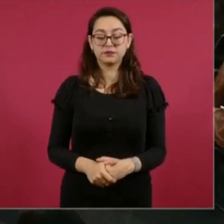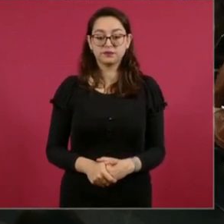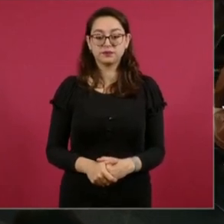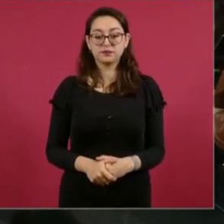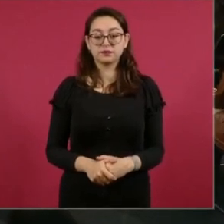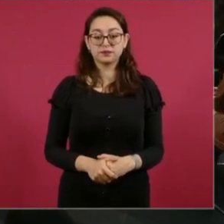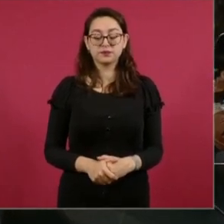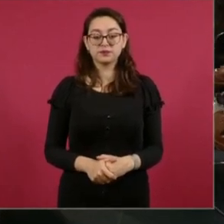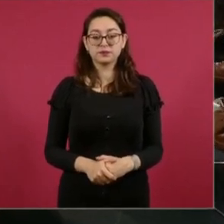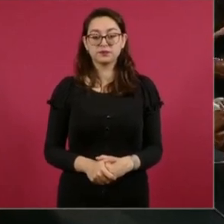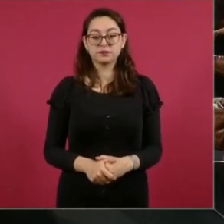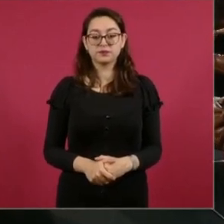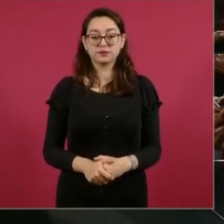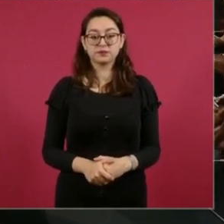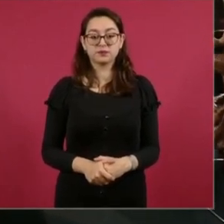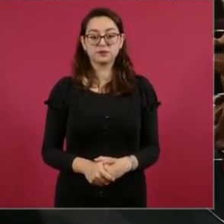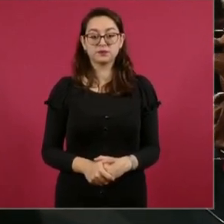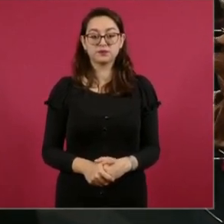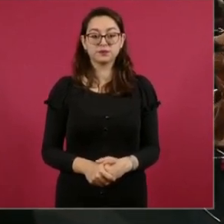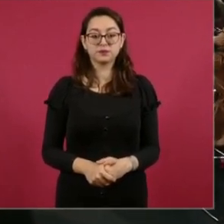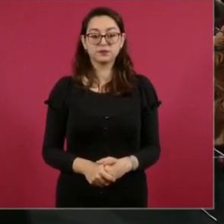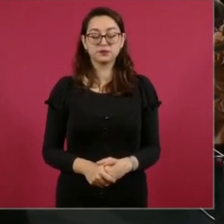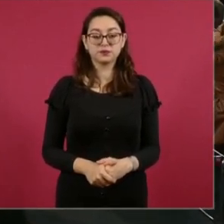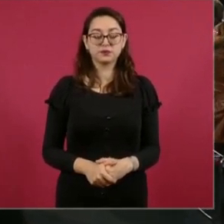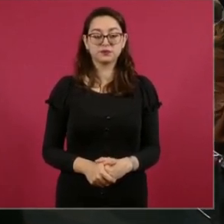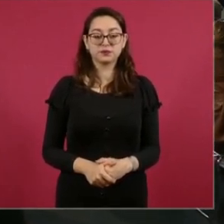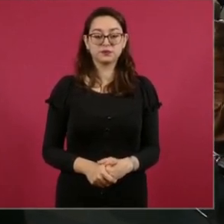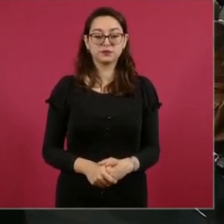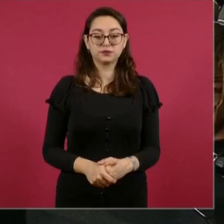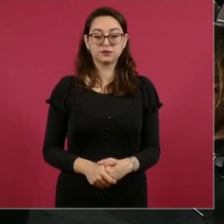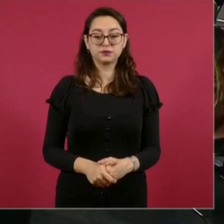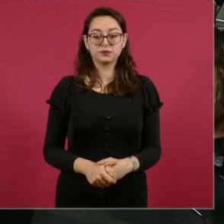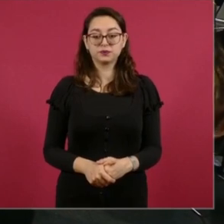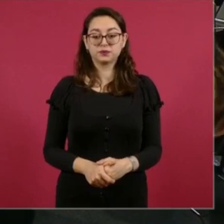O sea, no es de que